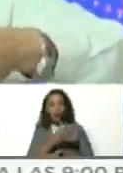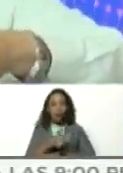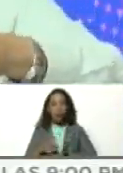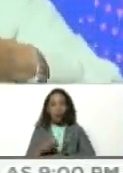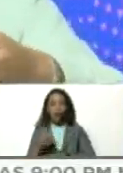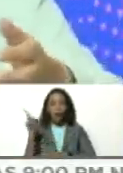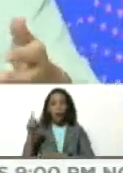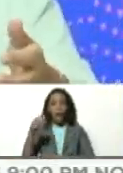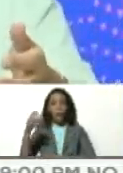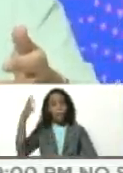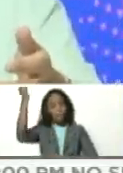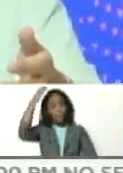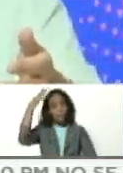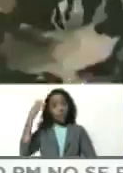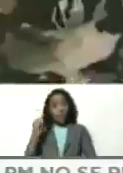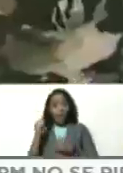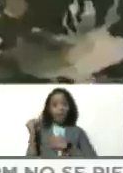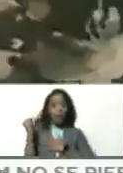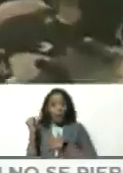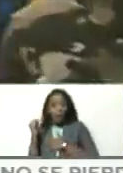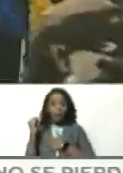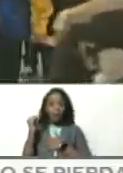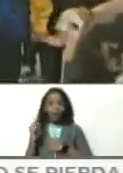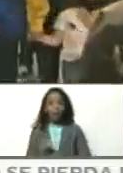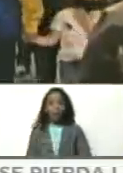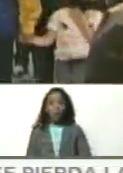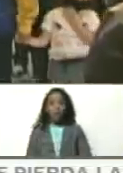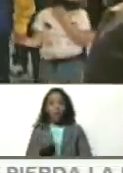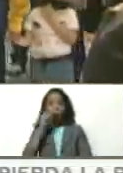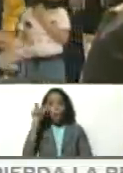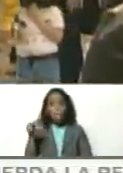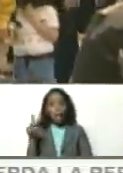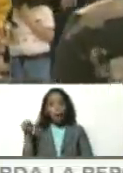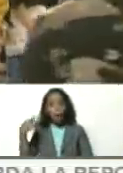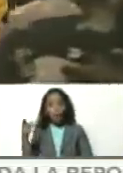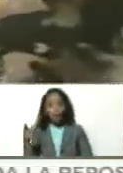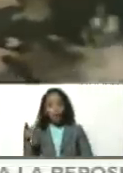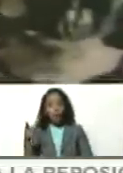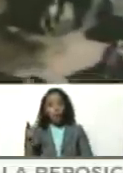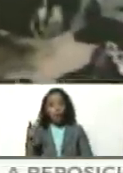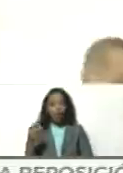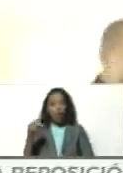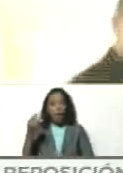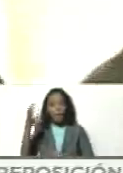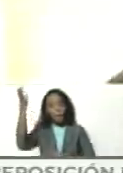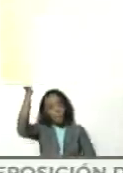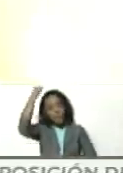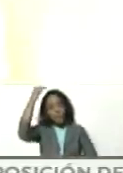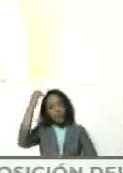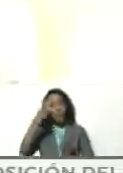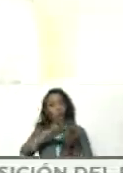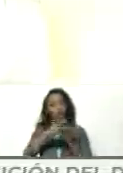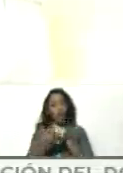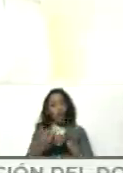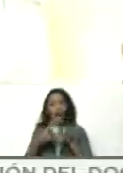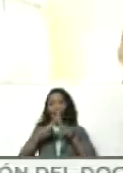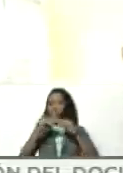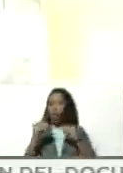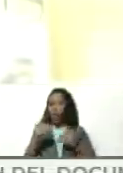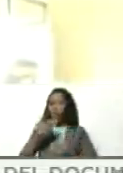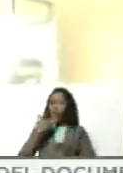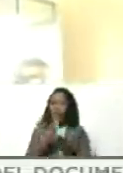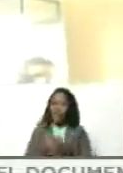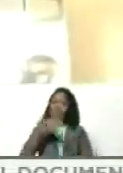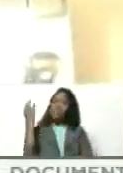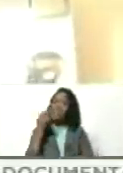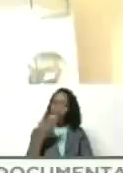el príncipe del merengue. Y a Chucho, el príncipe de los barrios. A todos, de